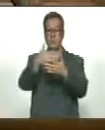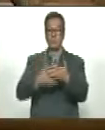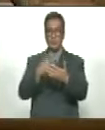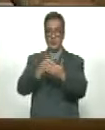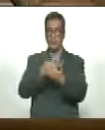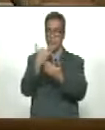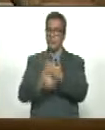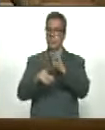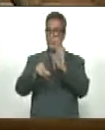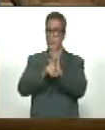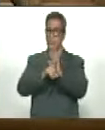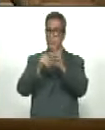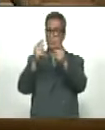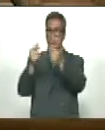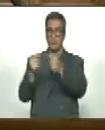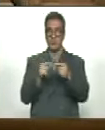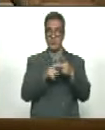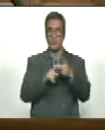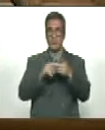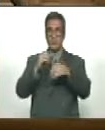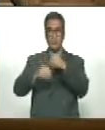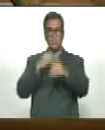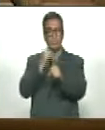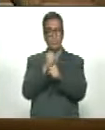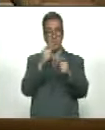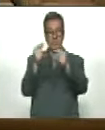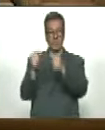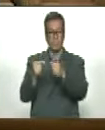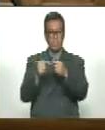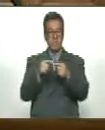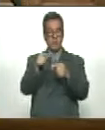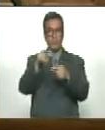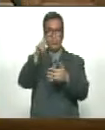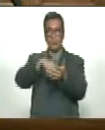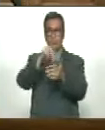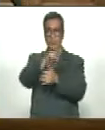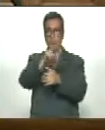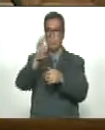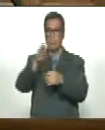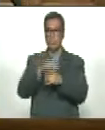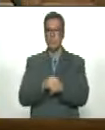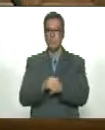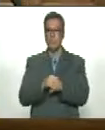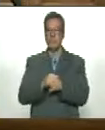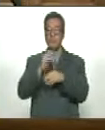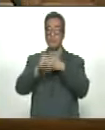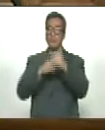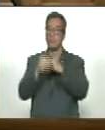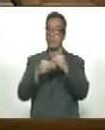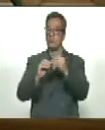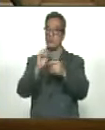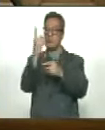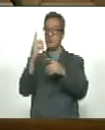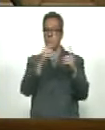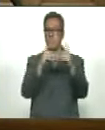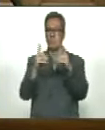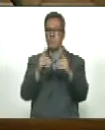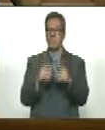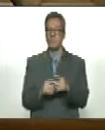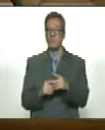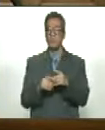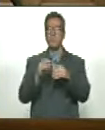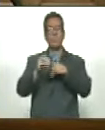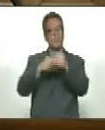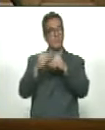el proyecto de ley de presupuesto para el ejercicio económico financiero 2024 a los fines de su primera discusión,